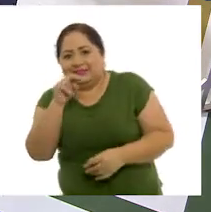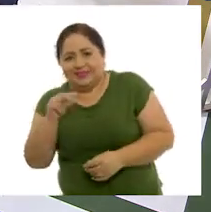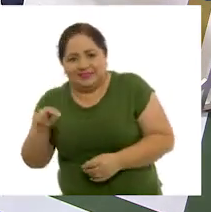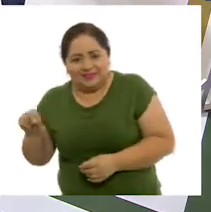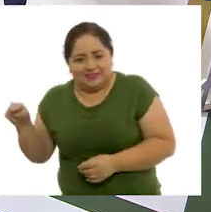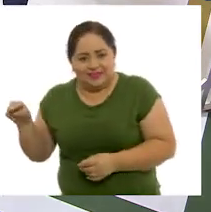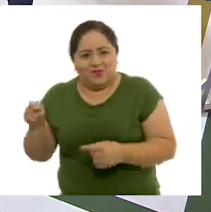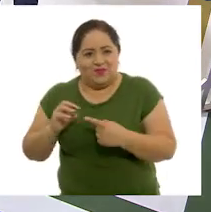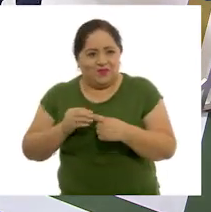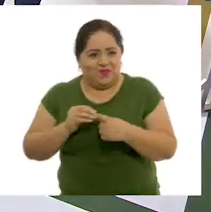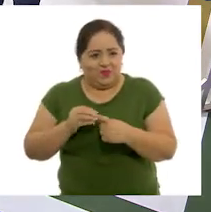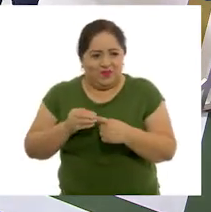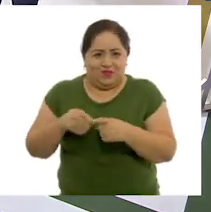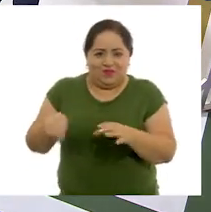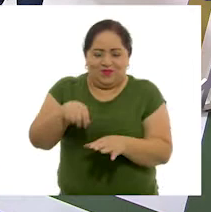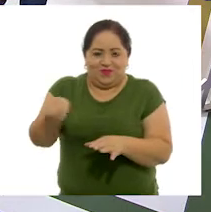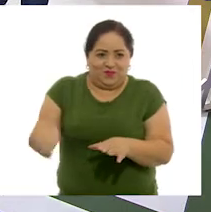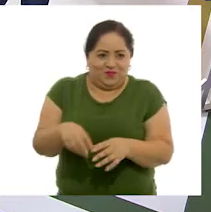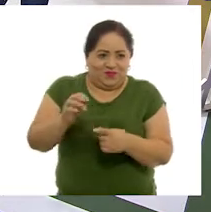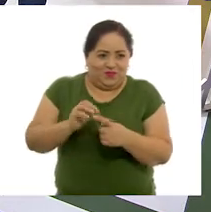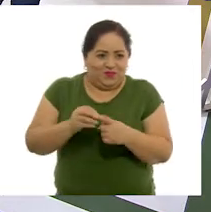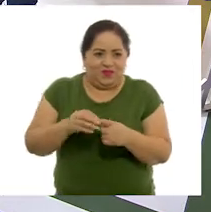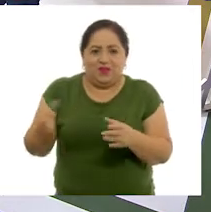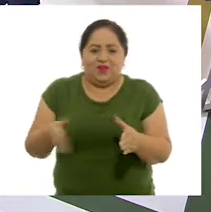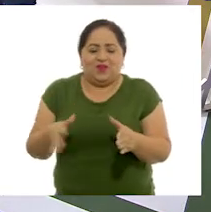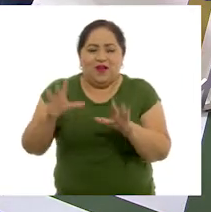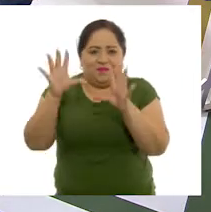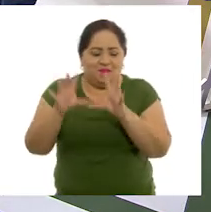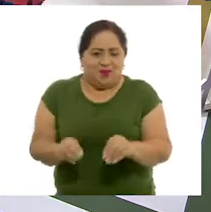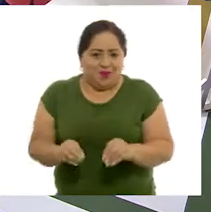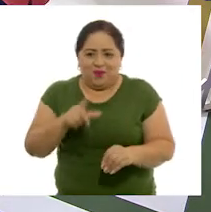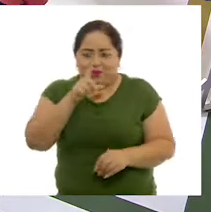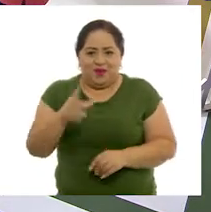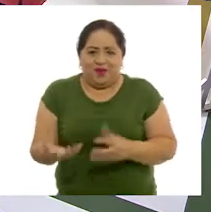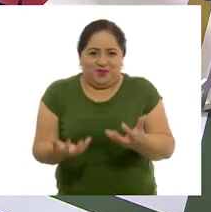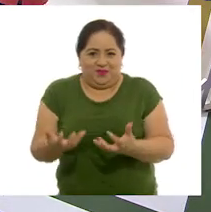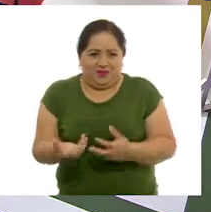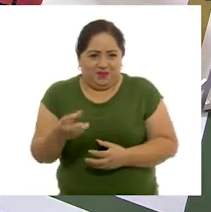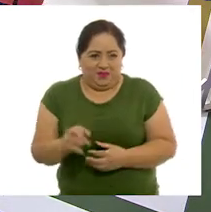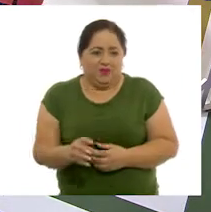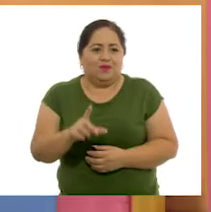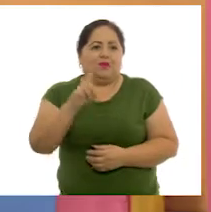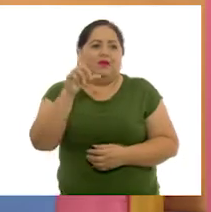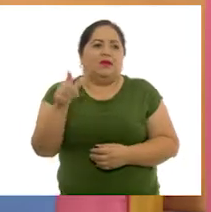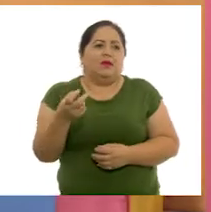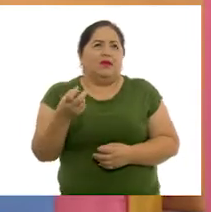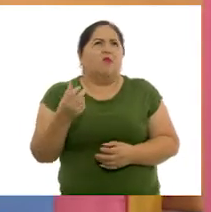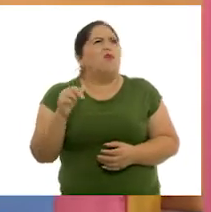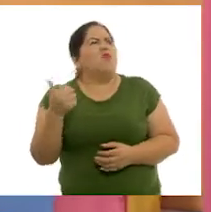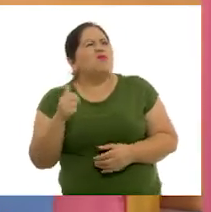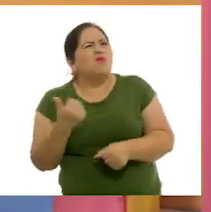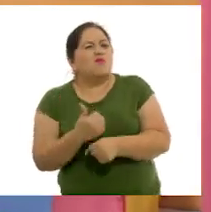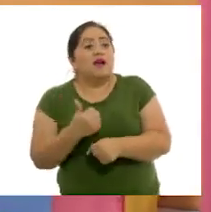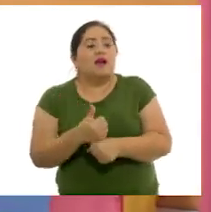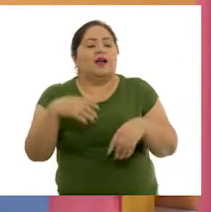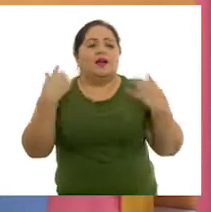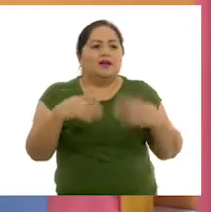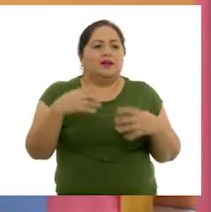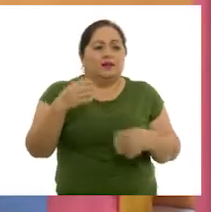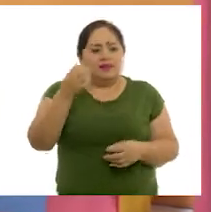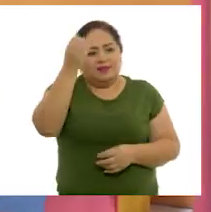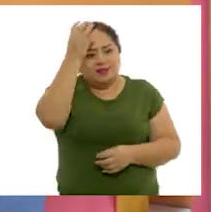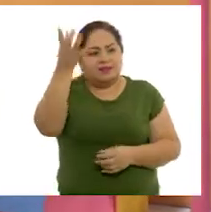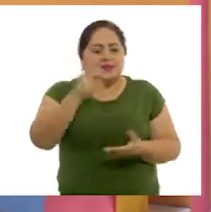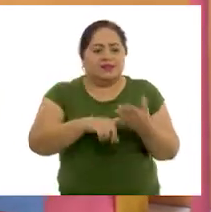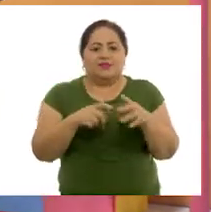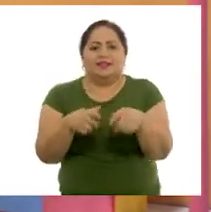Los frijoles, la ollita de frijoles, apagarle ya la lumbre. Muy bien. Y entonces se acordó, ¿qué más? Ah, que tenía que